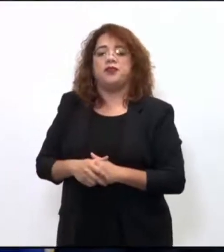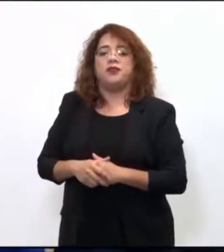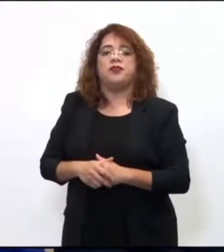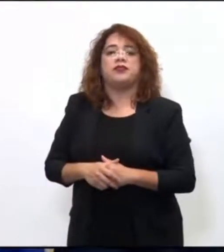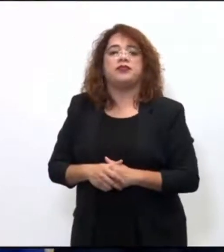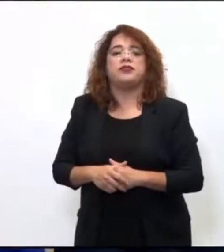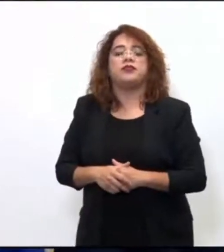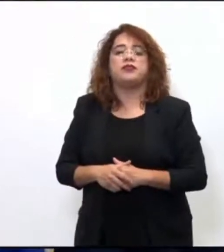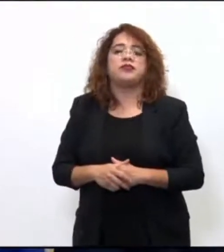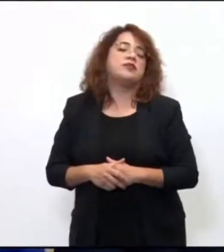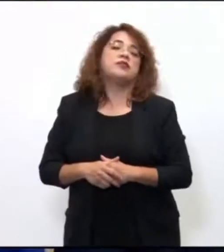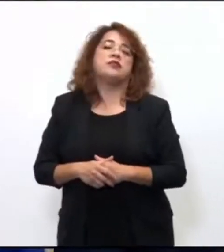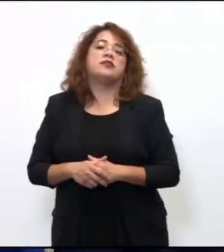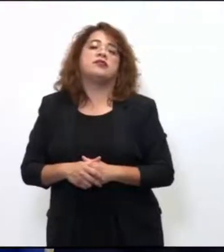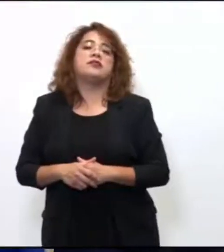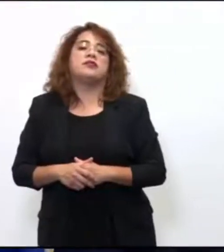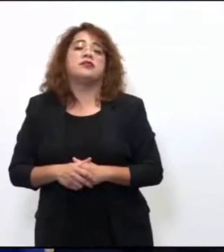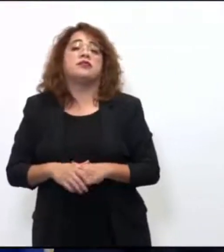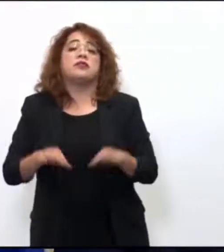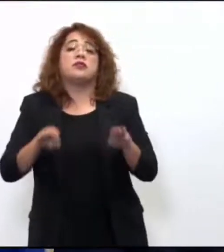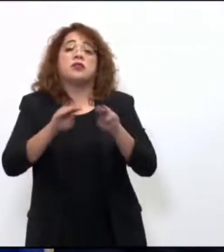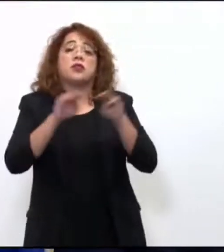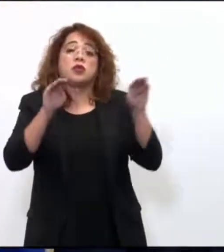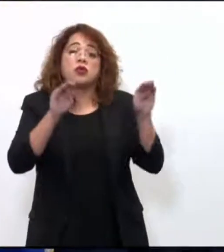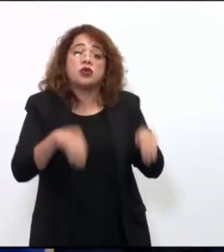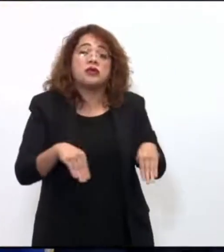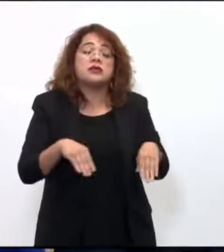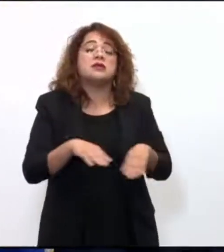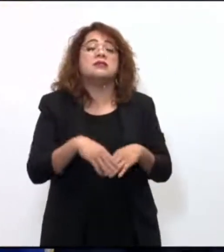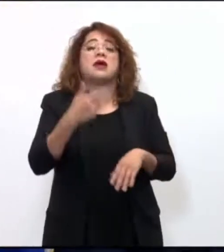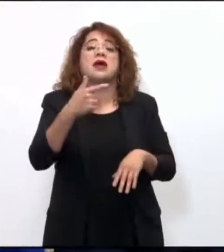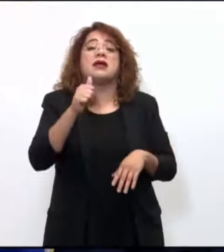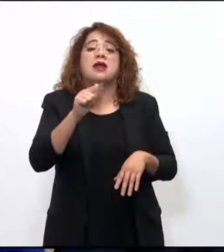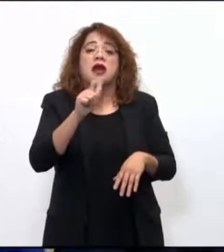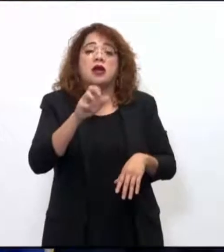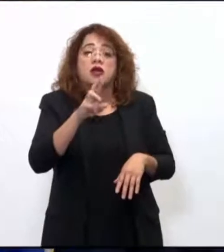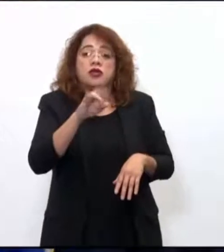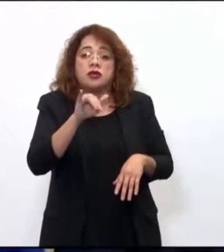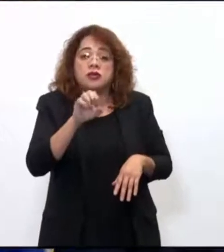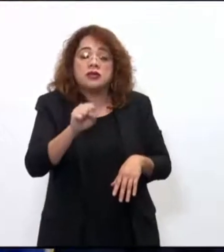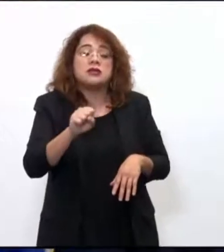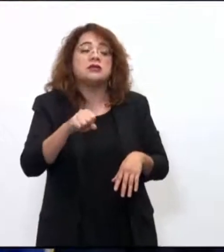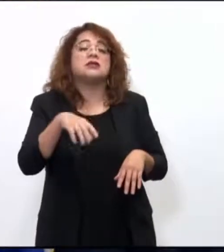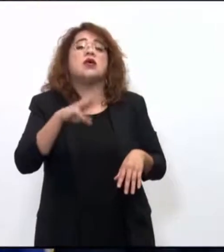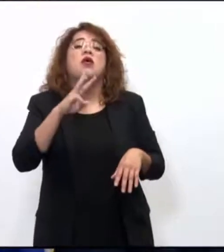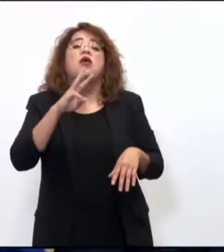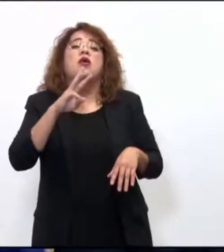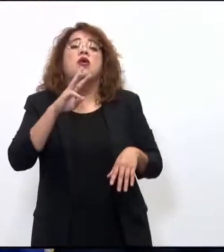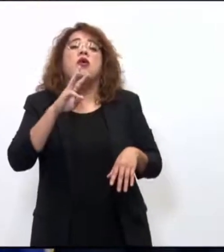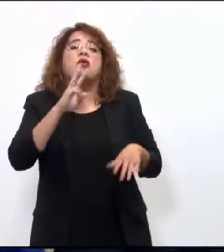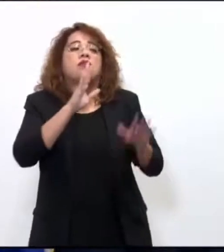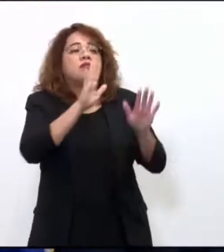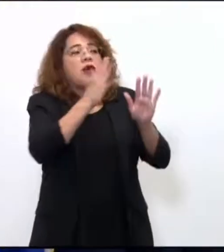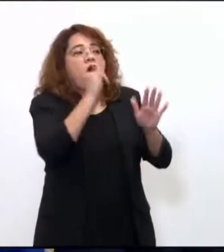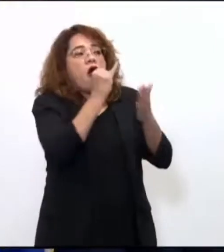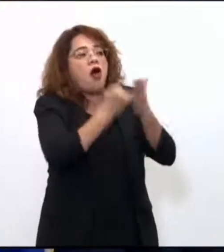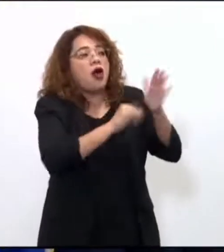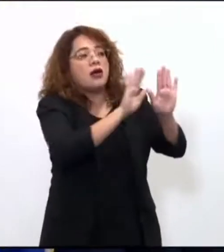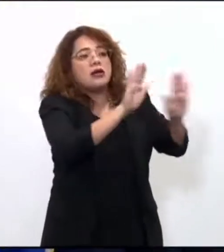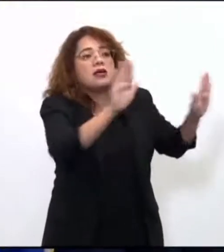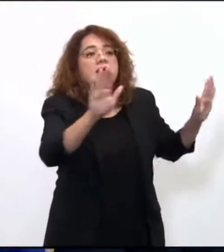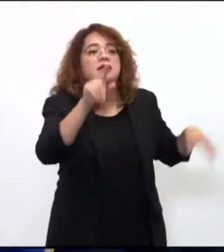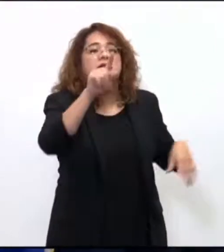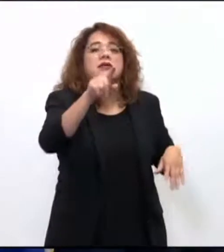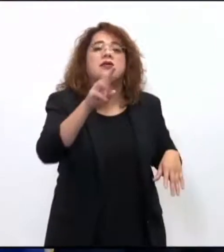máxima. Los museos, galerías, acuarios y jardines botánicos pueden operar